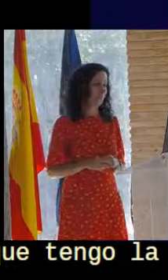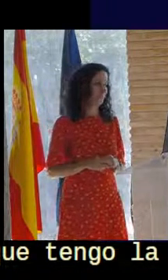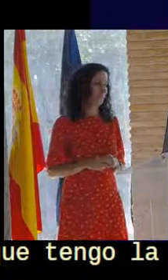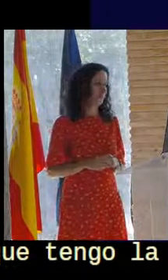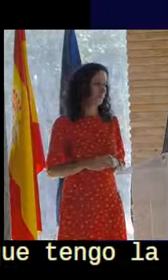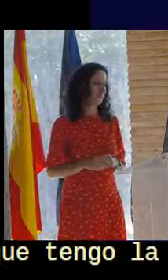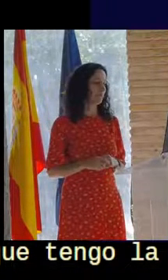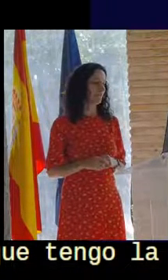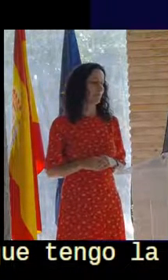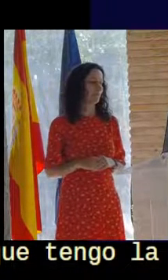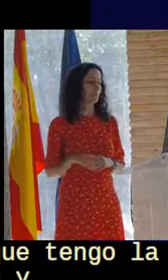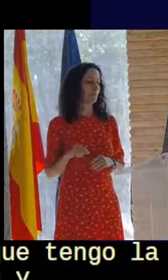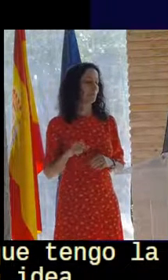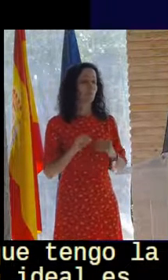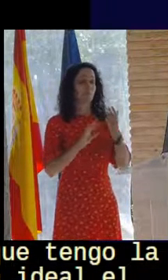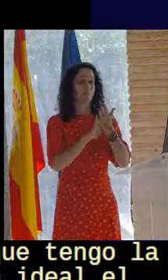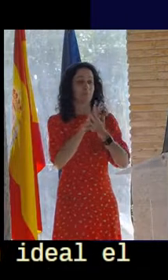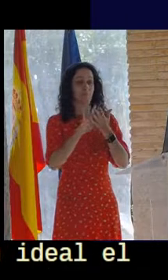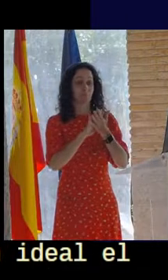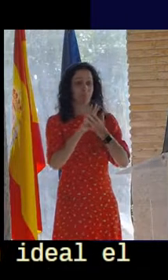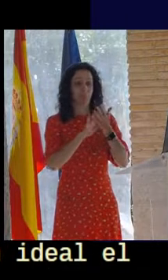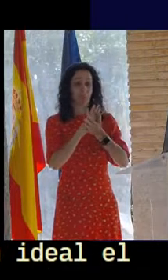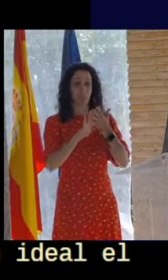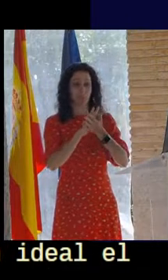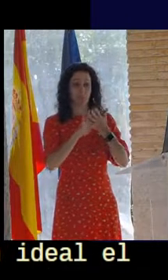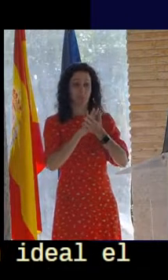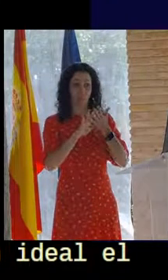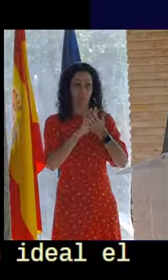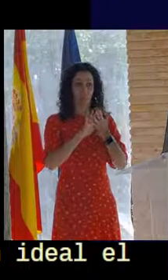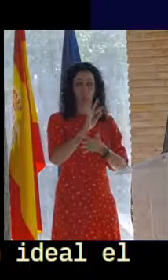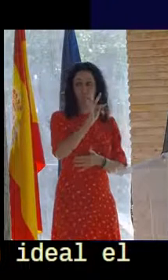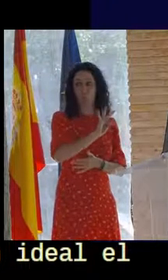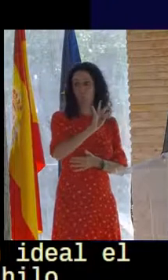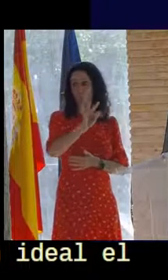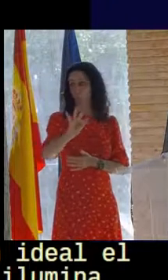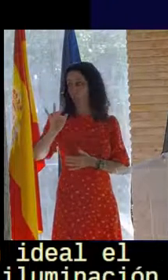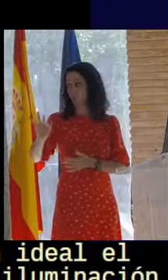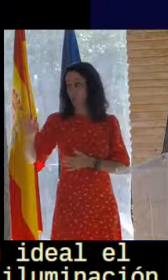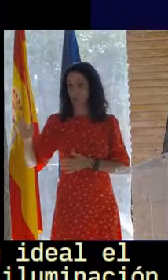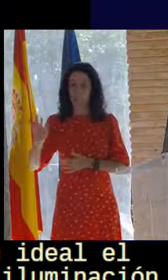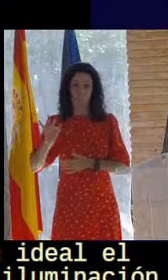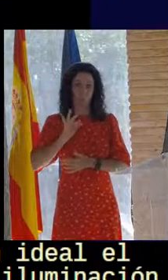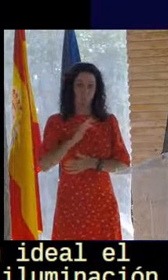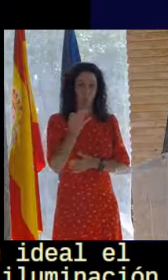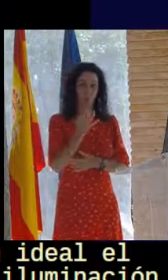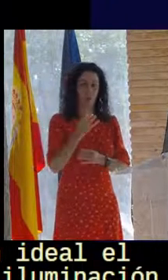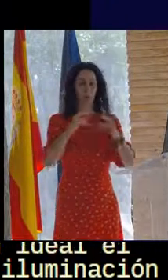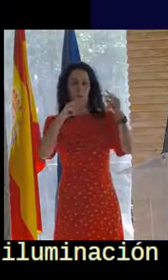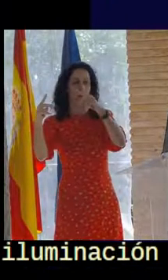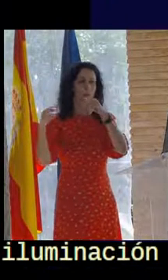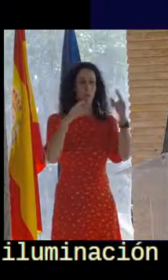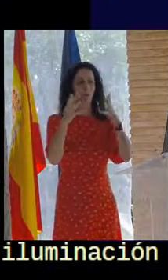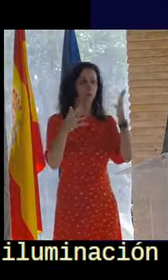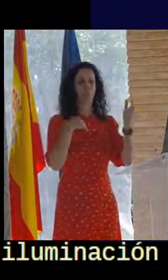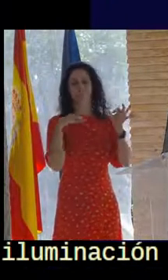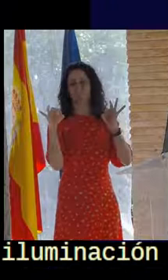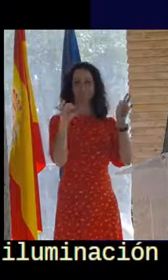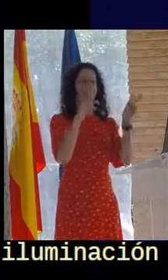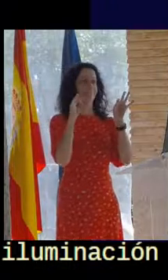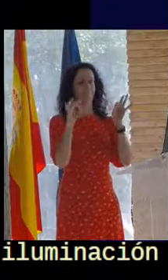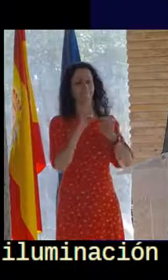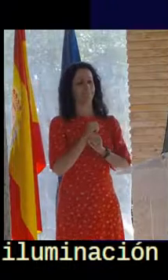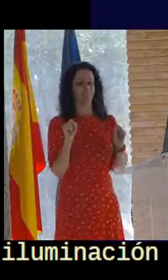la opción ideal el lugar ideal para empezar a comunicarse necesitamos iluminación eh Para hablar en lengua de signos